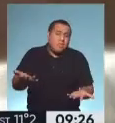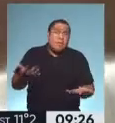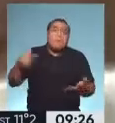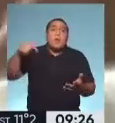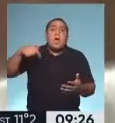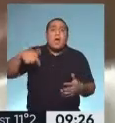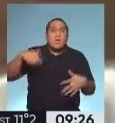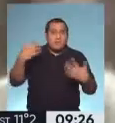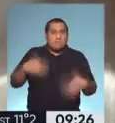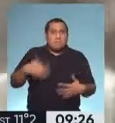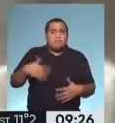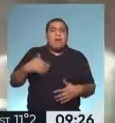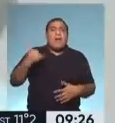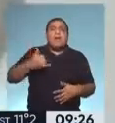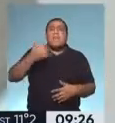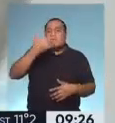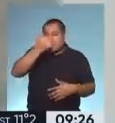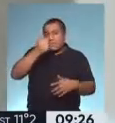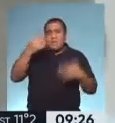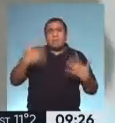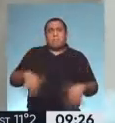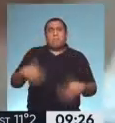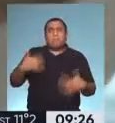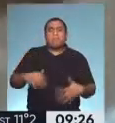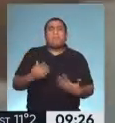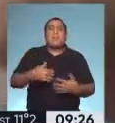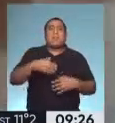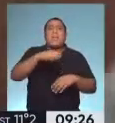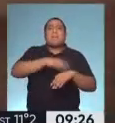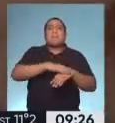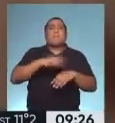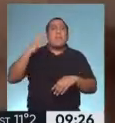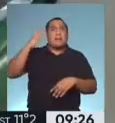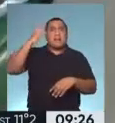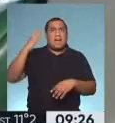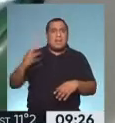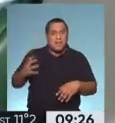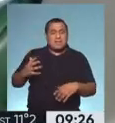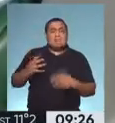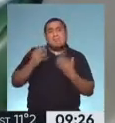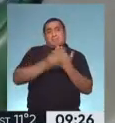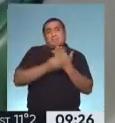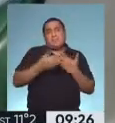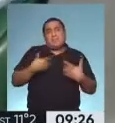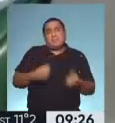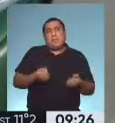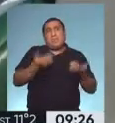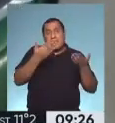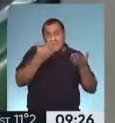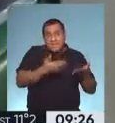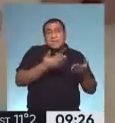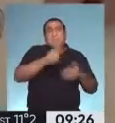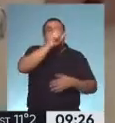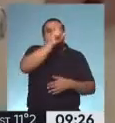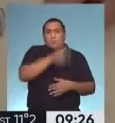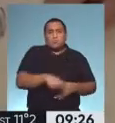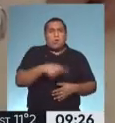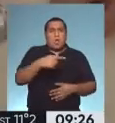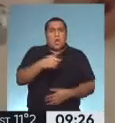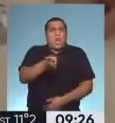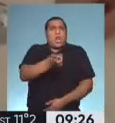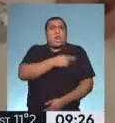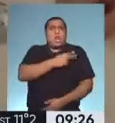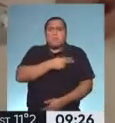ventaja cualitativa hoy que tenemos a cargo de esto a la doctora carla vizzotti en a nivel salud que realmente es una persona líder en